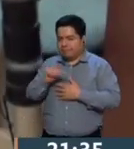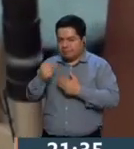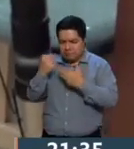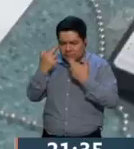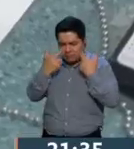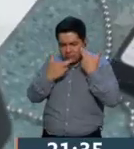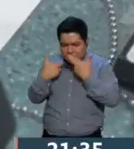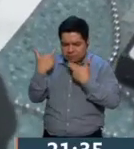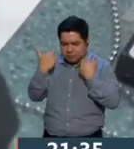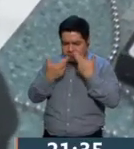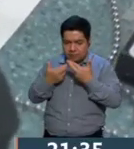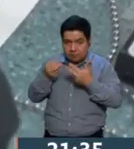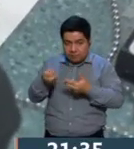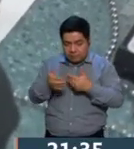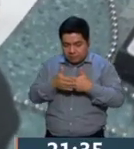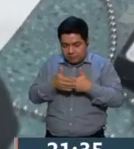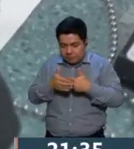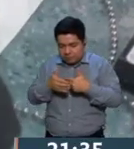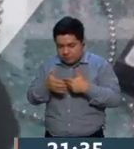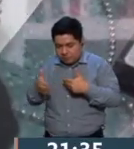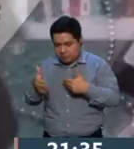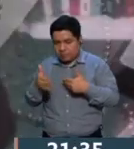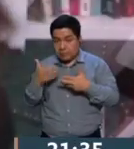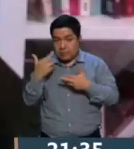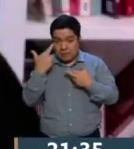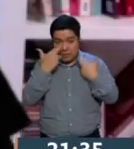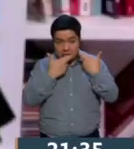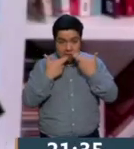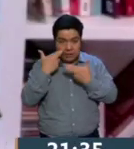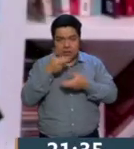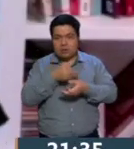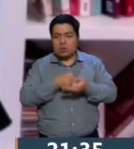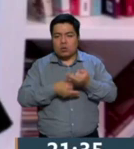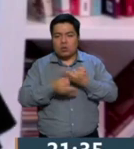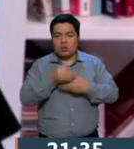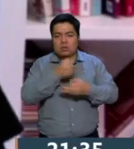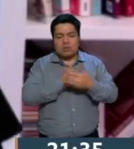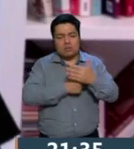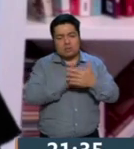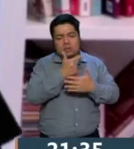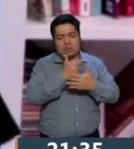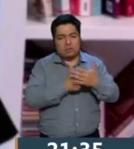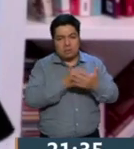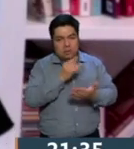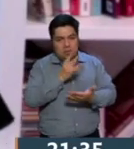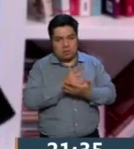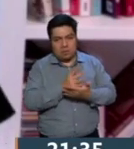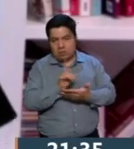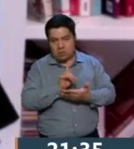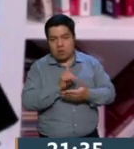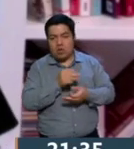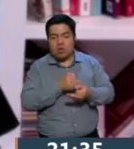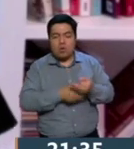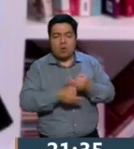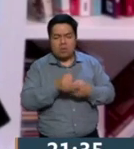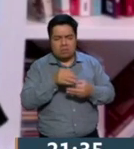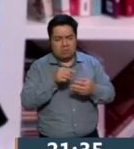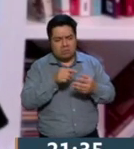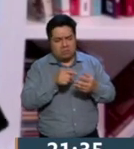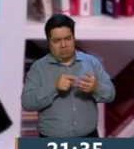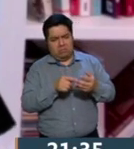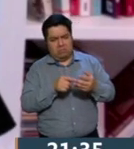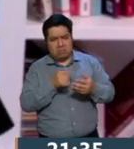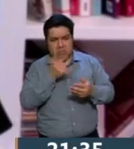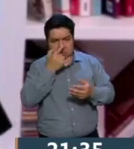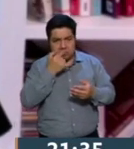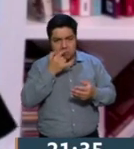que hacen en esta etapa en que se tiene que revisar todos los padrones, no creas que solo el de los mexicanos desde el extranjero, encontraron inconsistencias